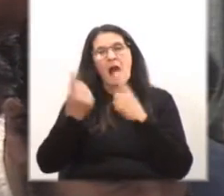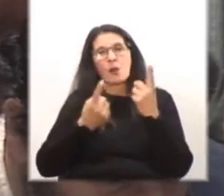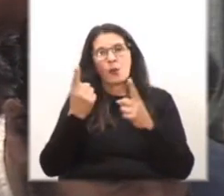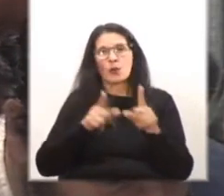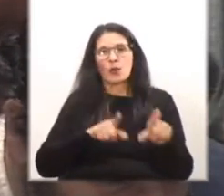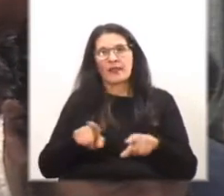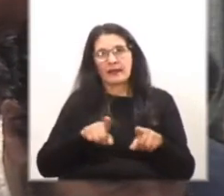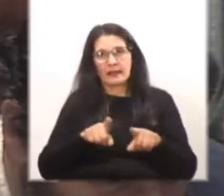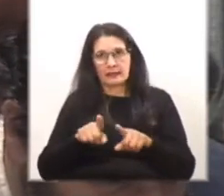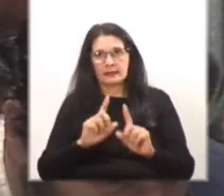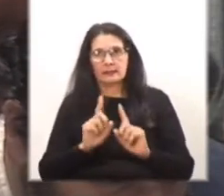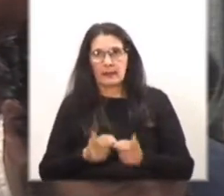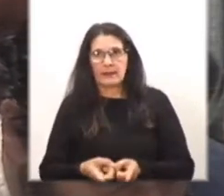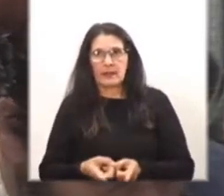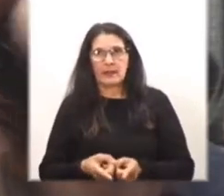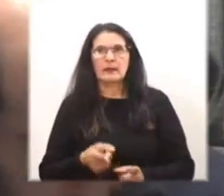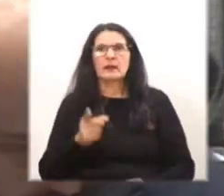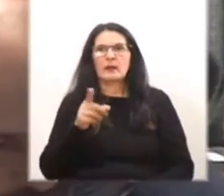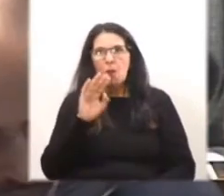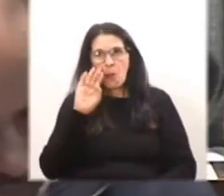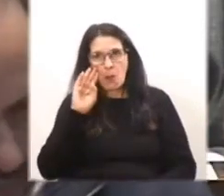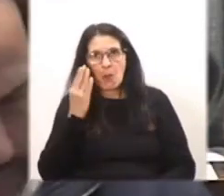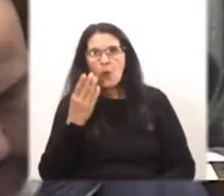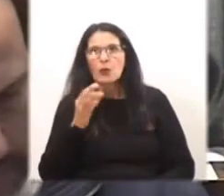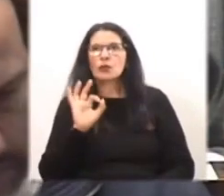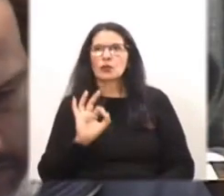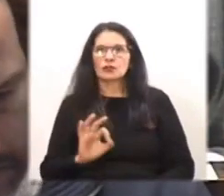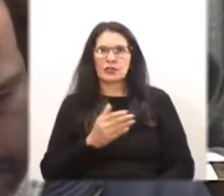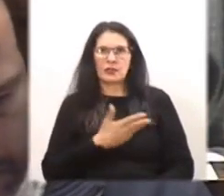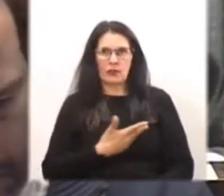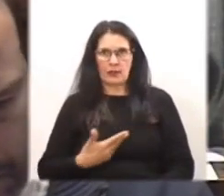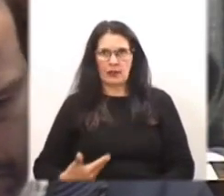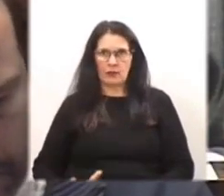dirigentes muy conocidos del gobierno.